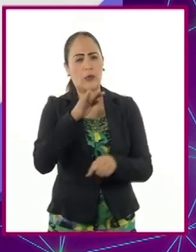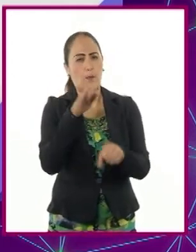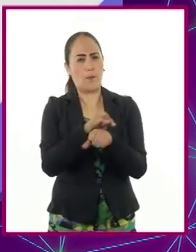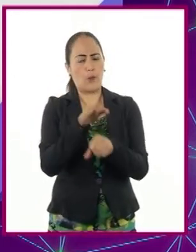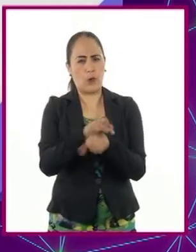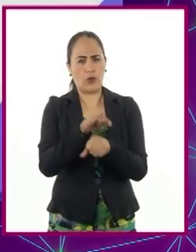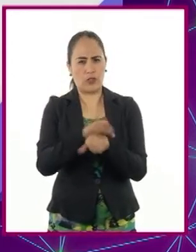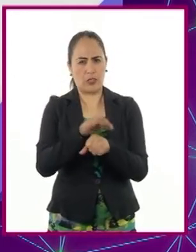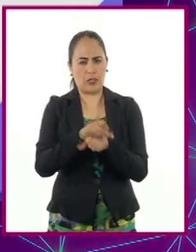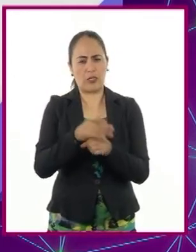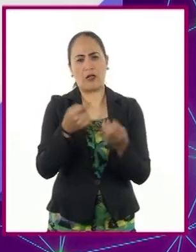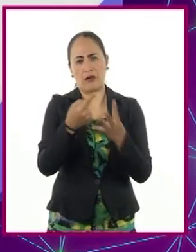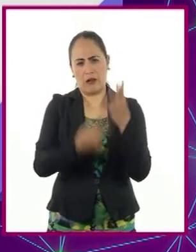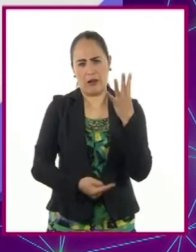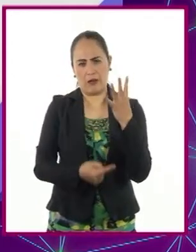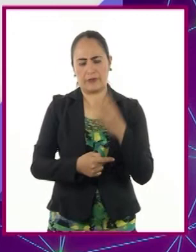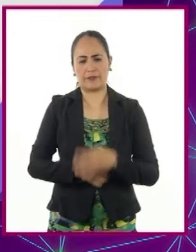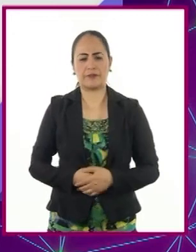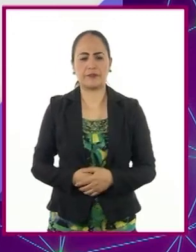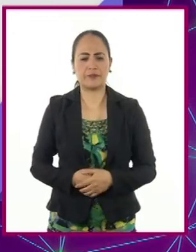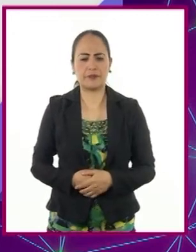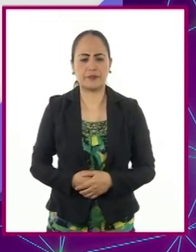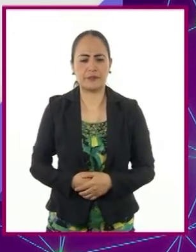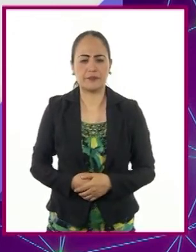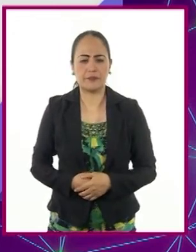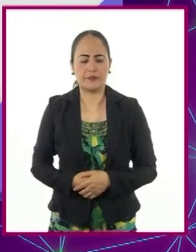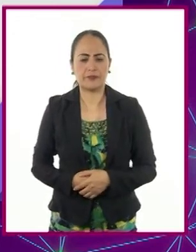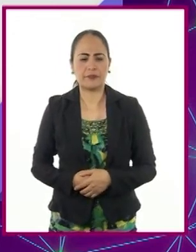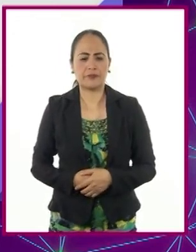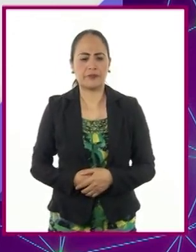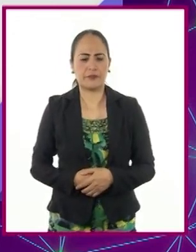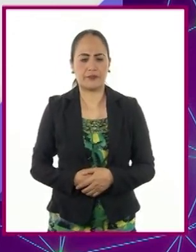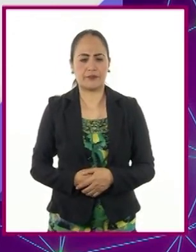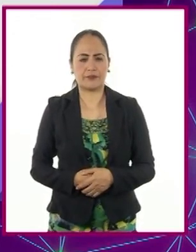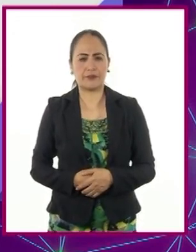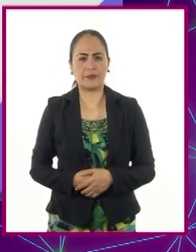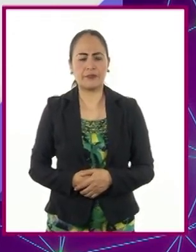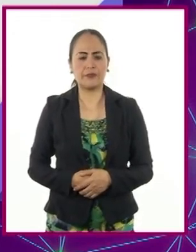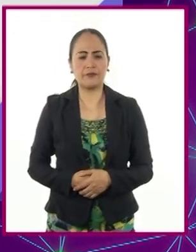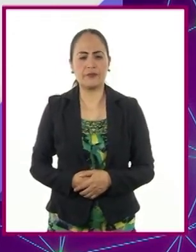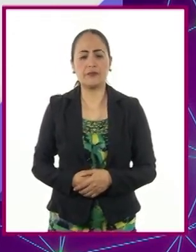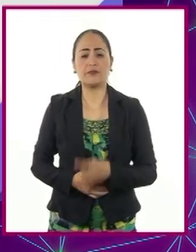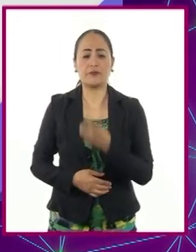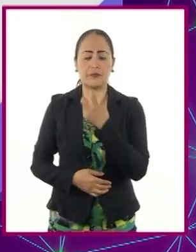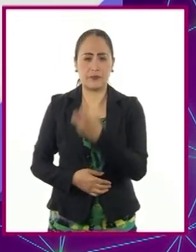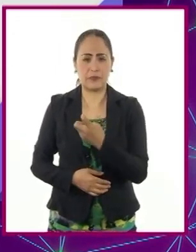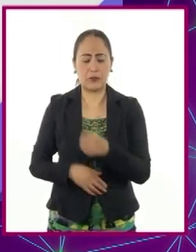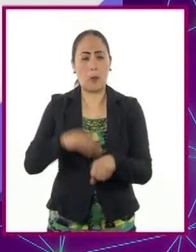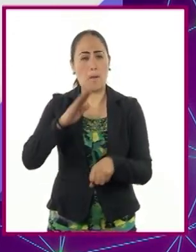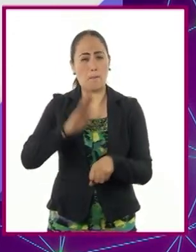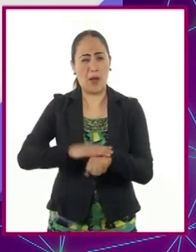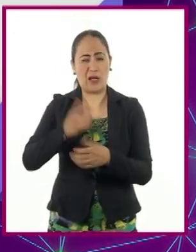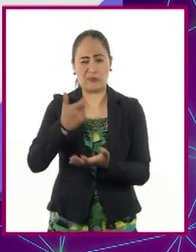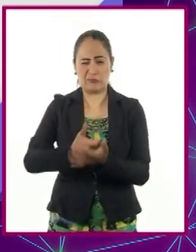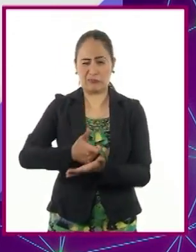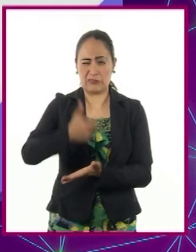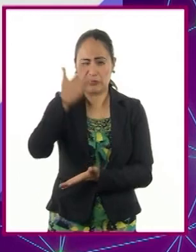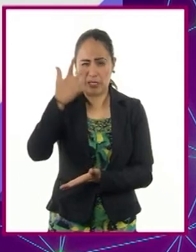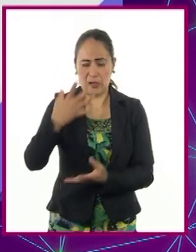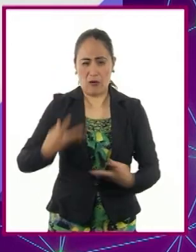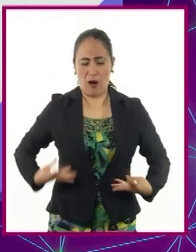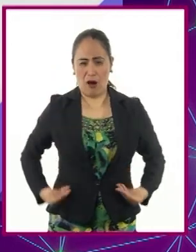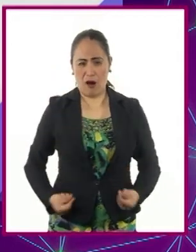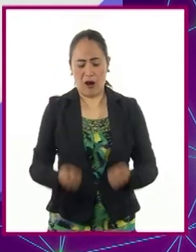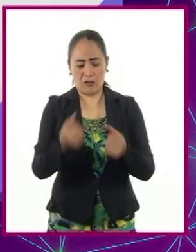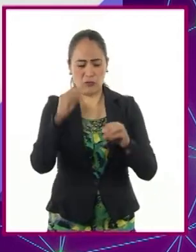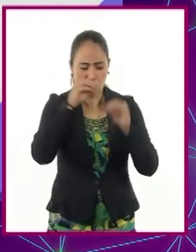uso de materiales metálicos de mayor resistencia química y la aplicación de recubrimientos. Esto genera mayores costos de